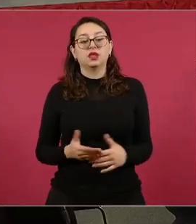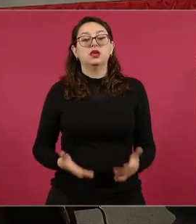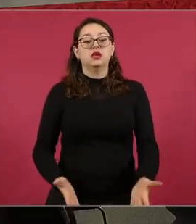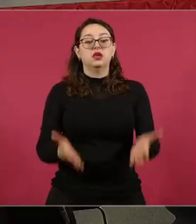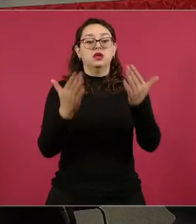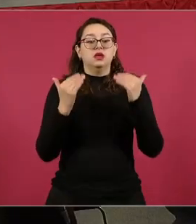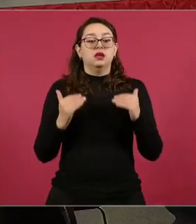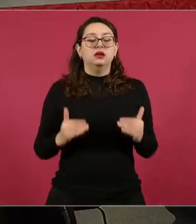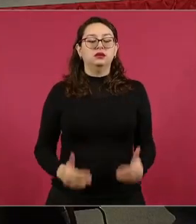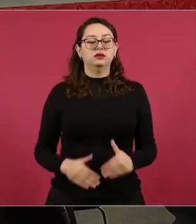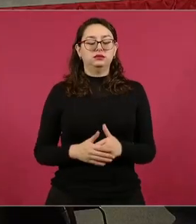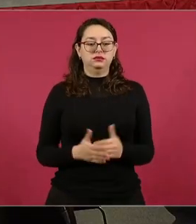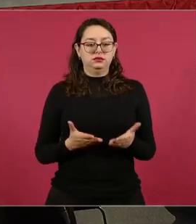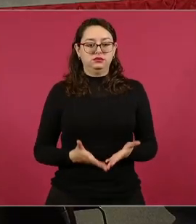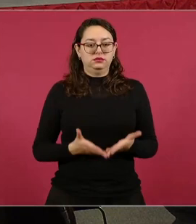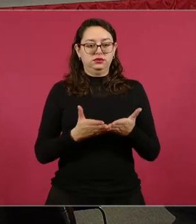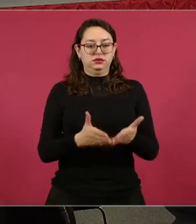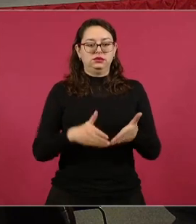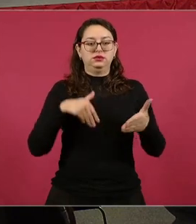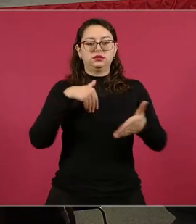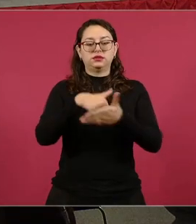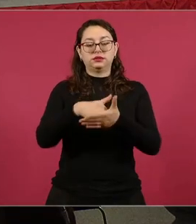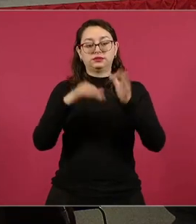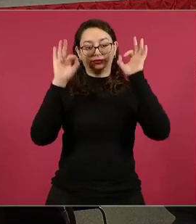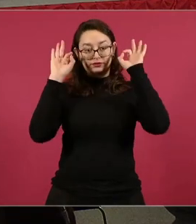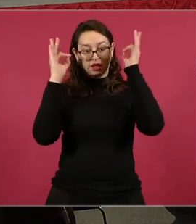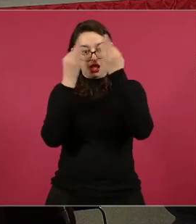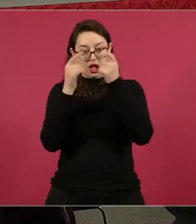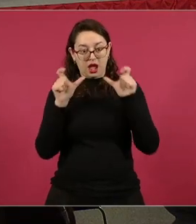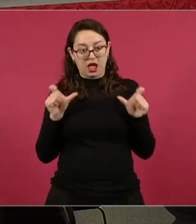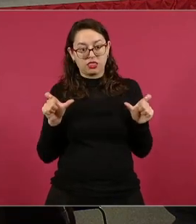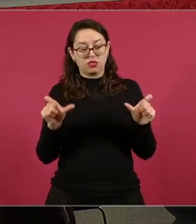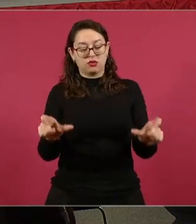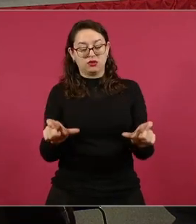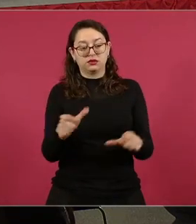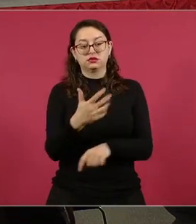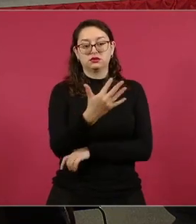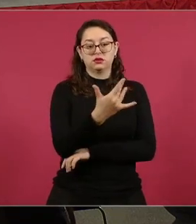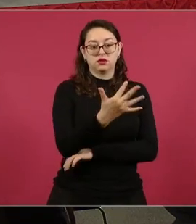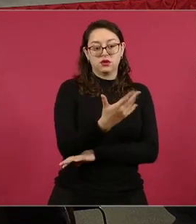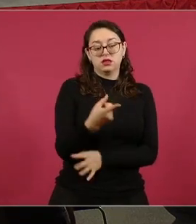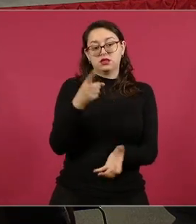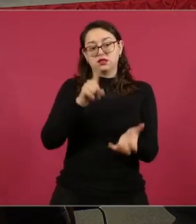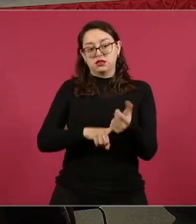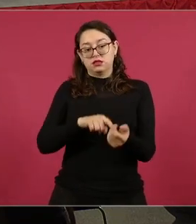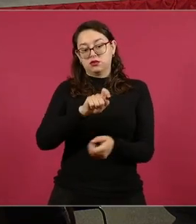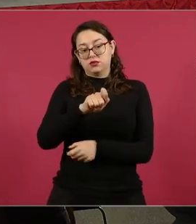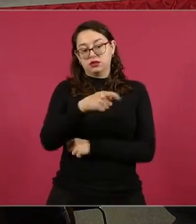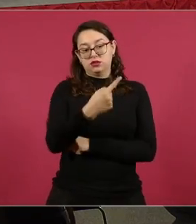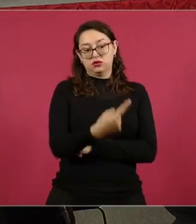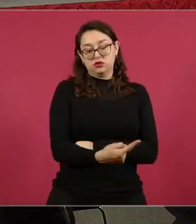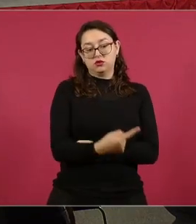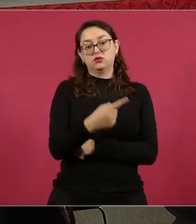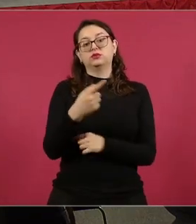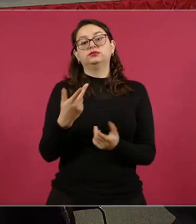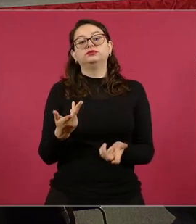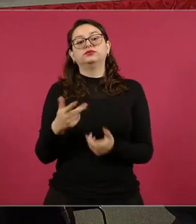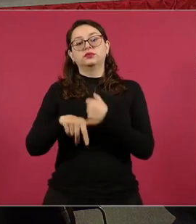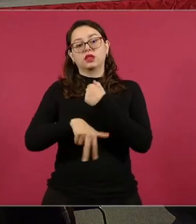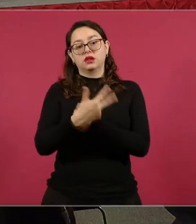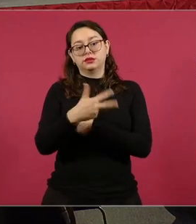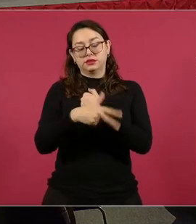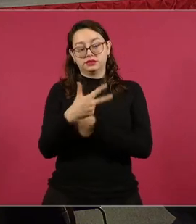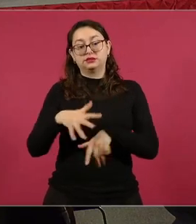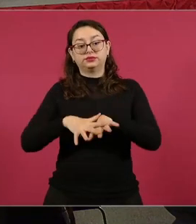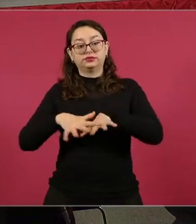y puertos tenemos 50 aduanas, fronterizas 21, interiores 13, marítimas 16, en